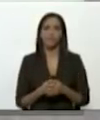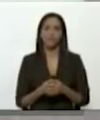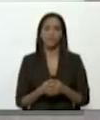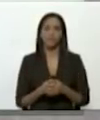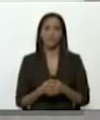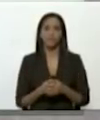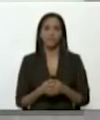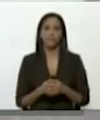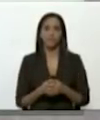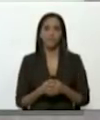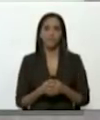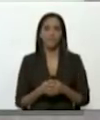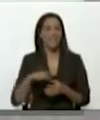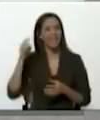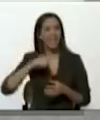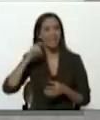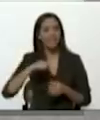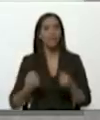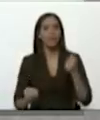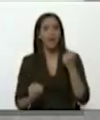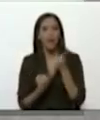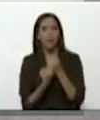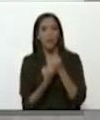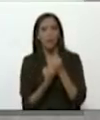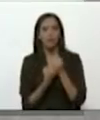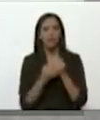es necesario el apoyo de los niños.